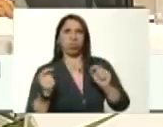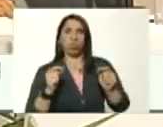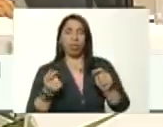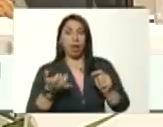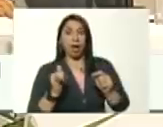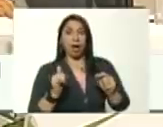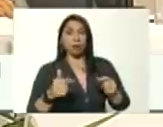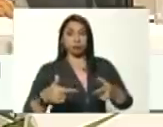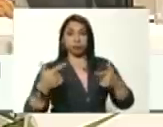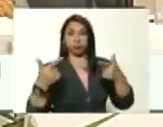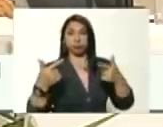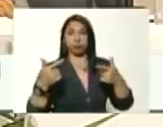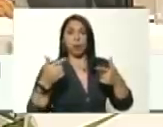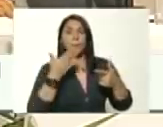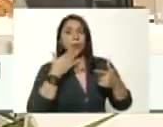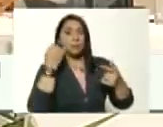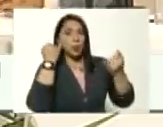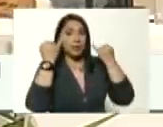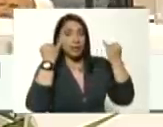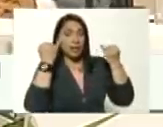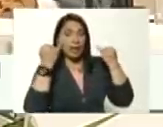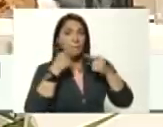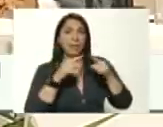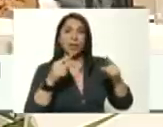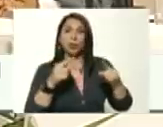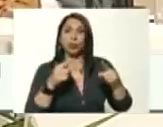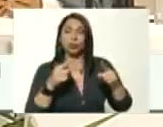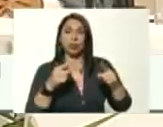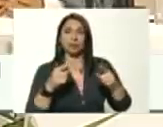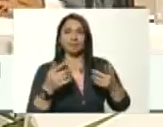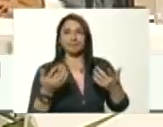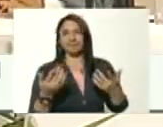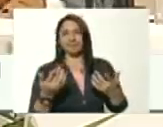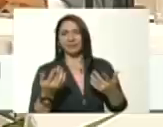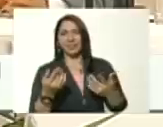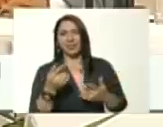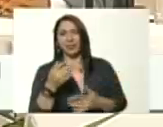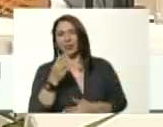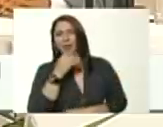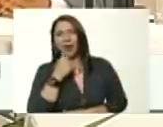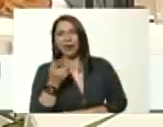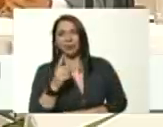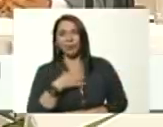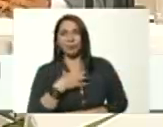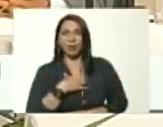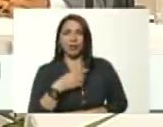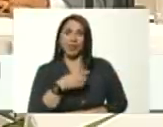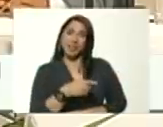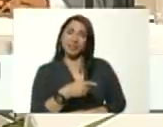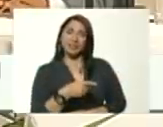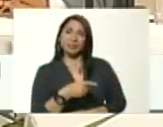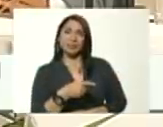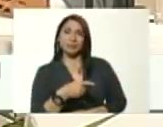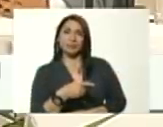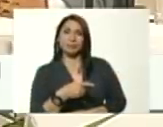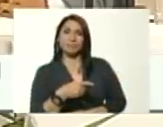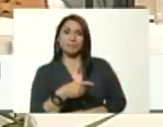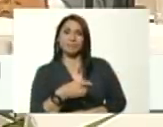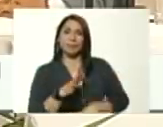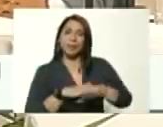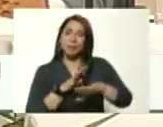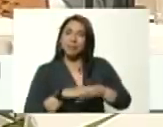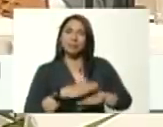que haya confrontación de las ideas de la confrontación que esté él esa confrontación estaría en una consecuencia directa del